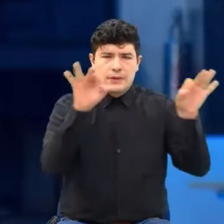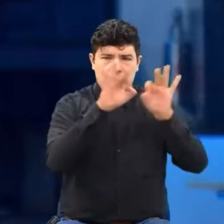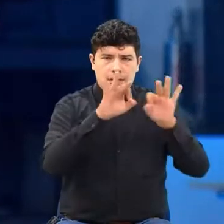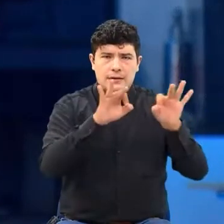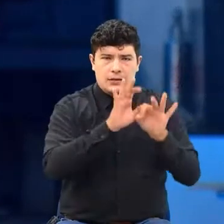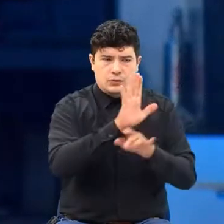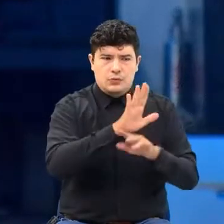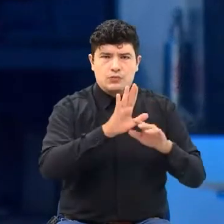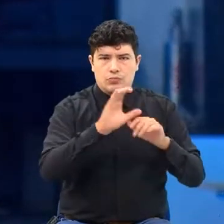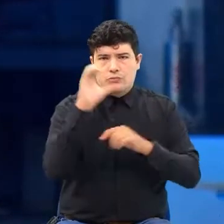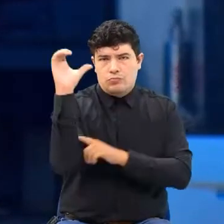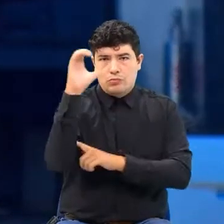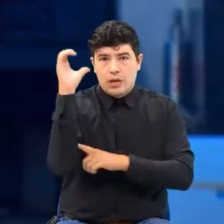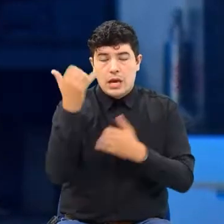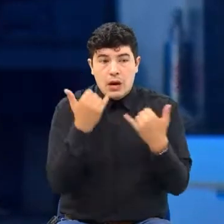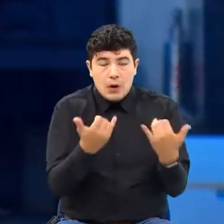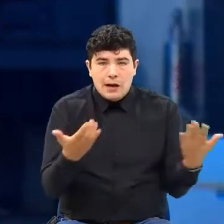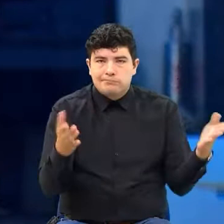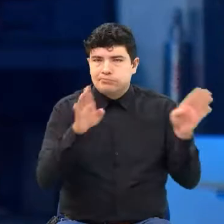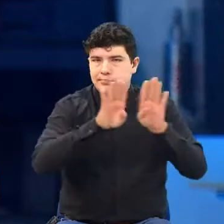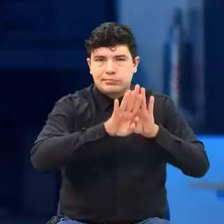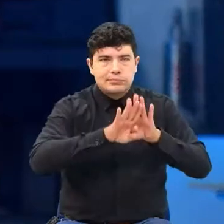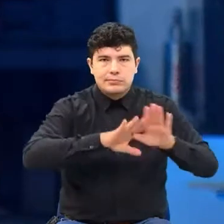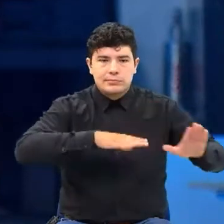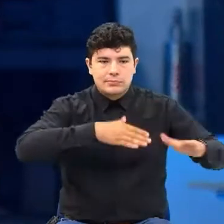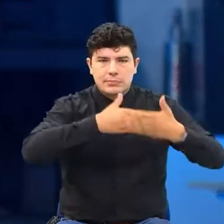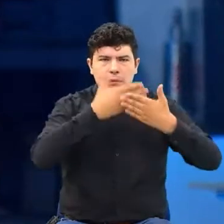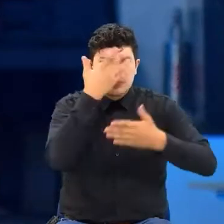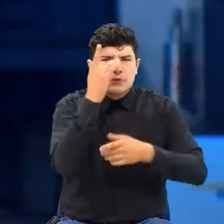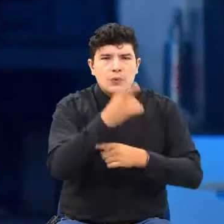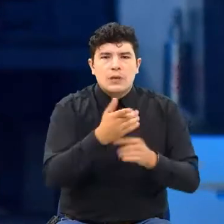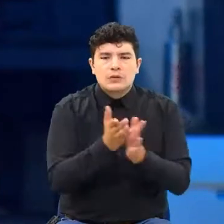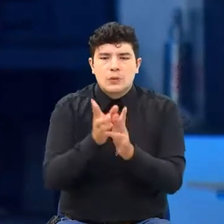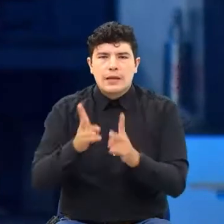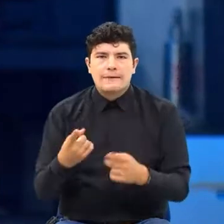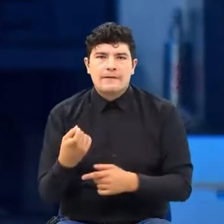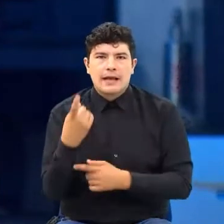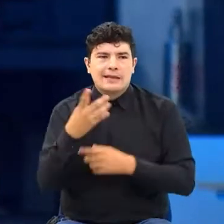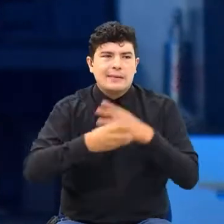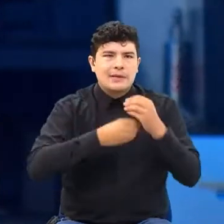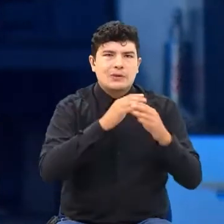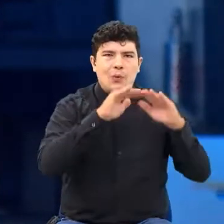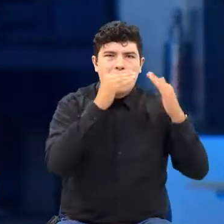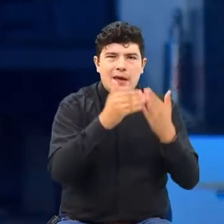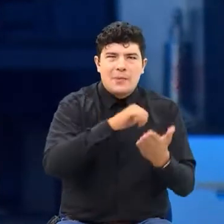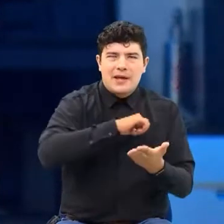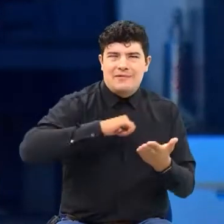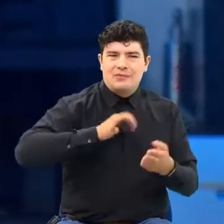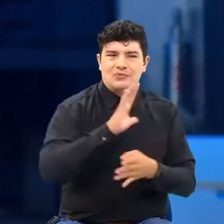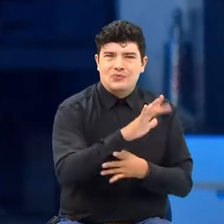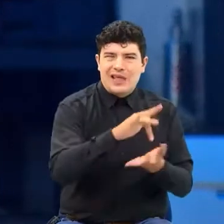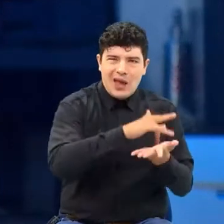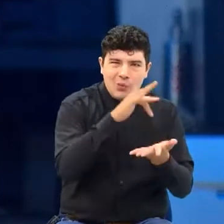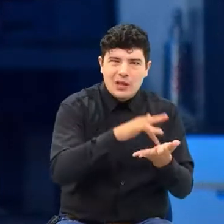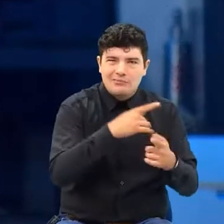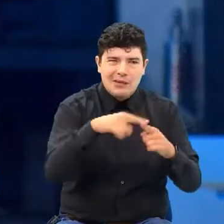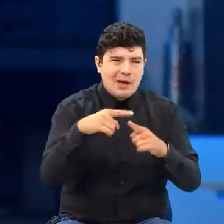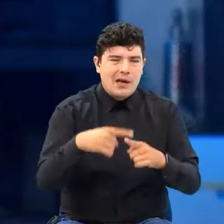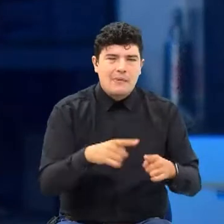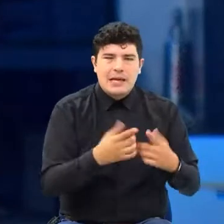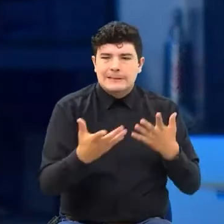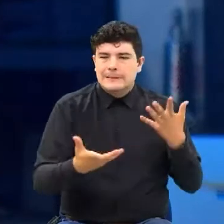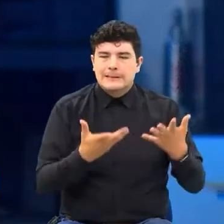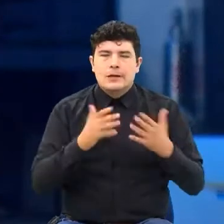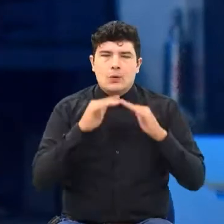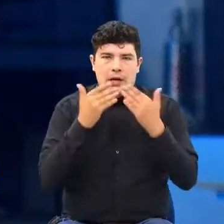sus matrículas. Así lo dieron a conocer sus directivas a través de un comunicado. Pues Iván Ávila está en el colegio con los detalles de esta